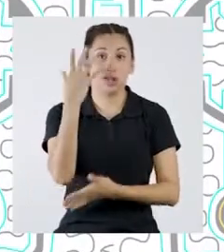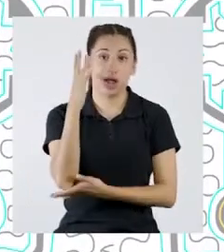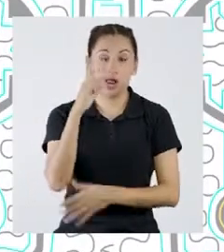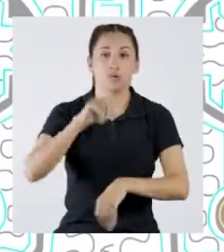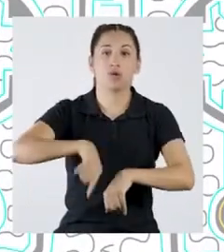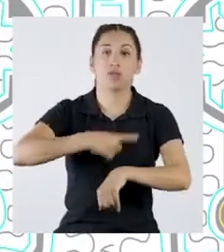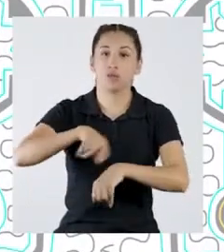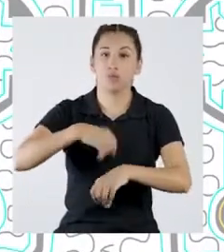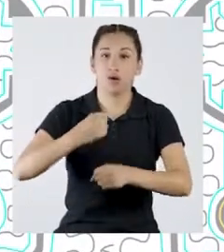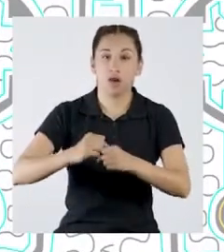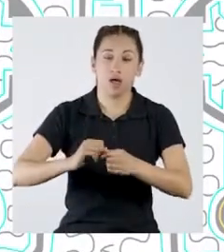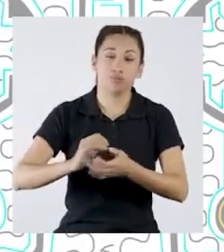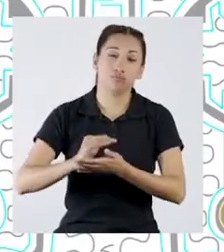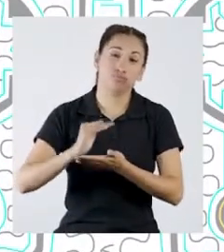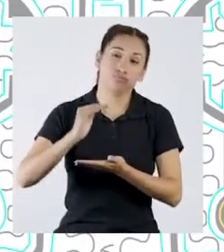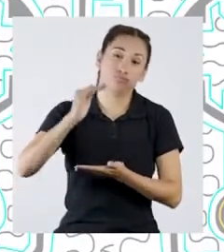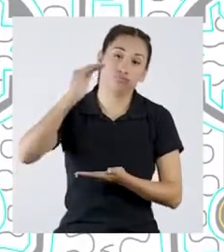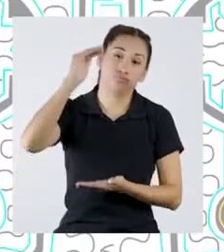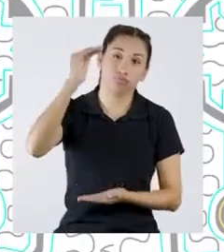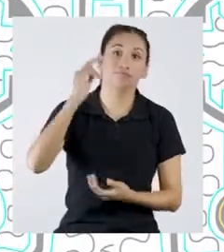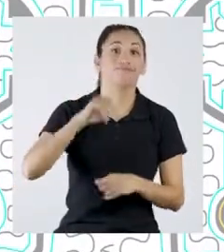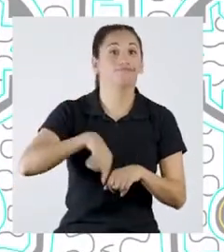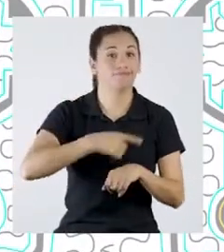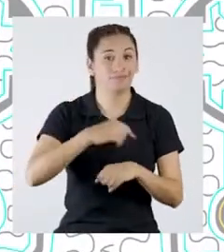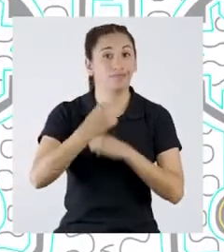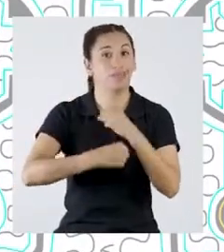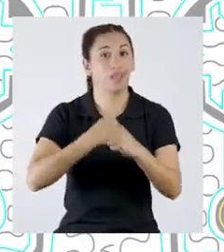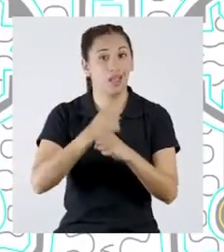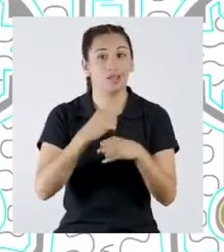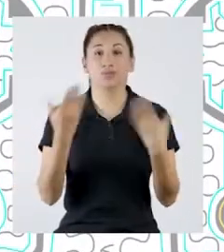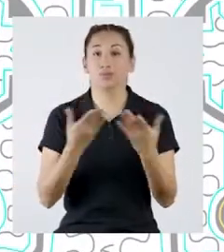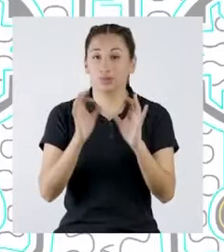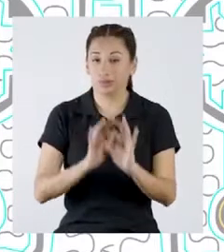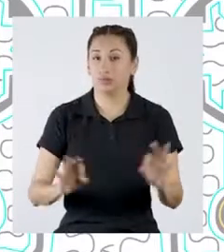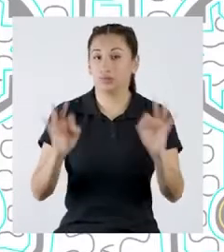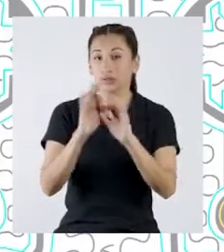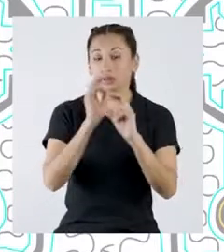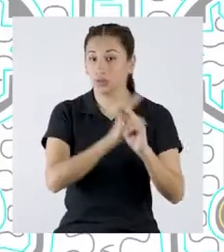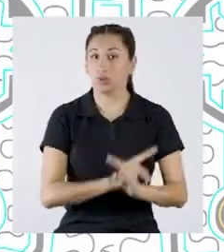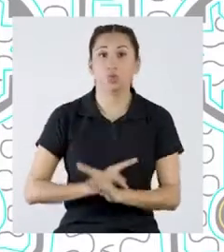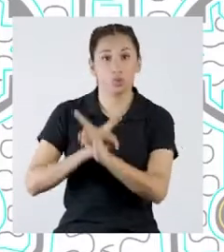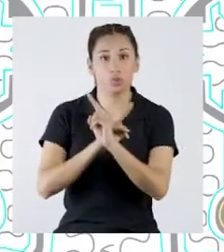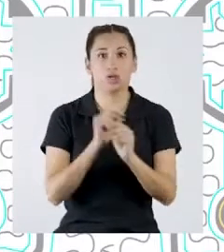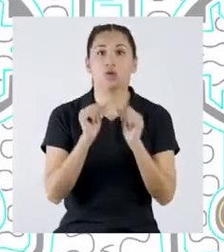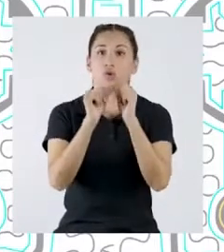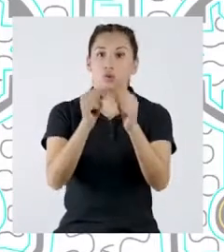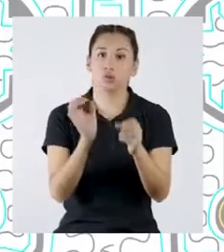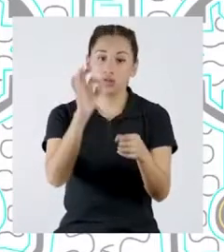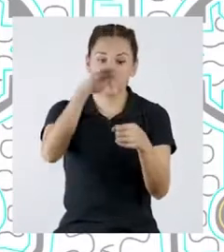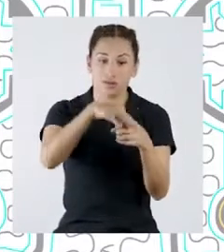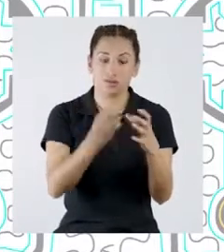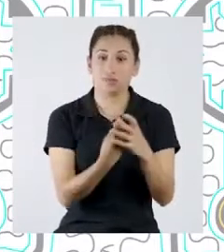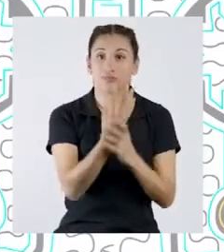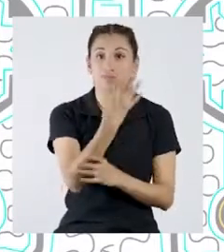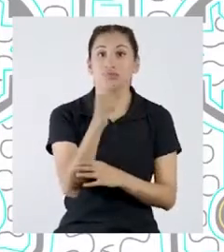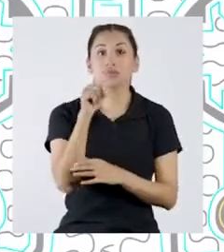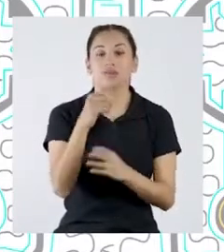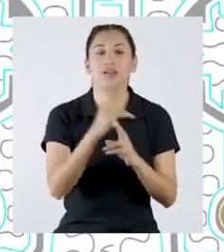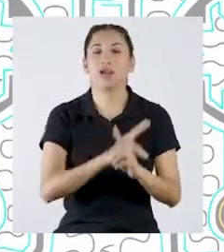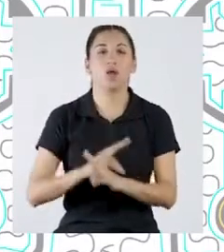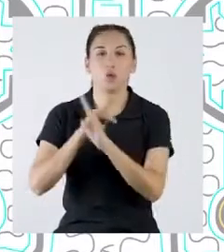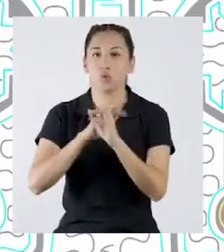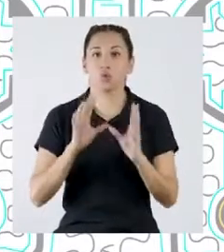árboles tardan muchos años en crecer. Así que es muy importante cuidarlos y seguir plantándolos para poder cuidar a nuestro